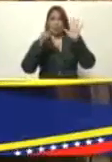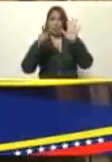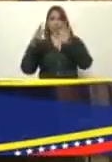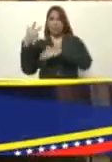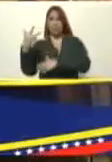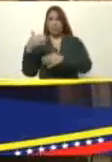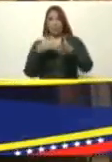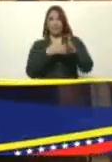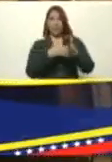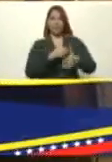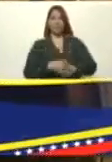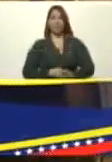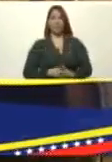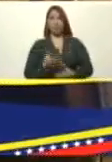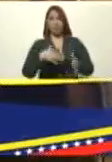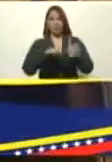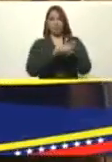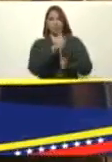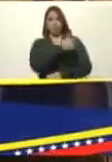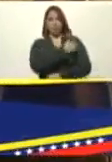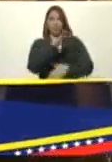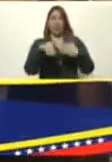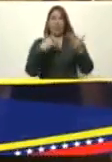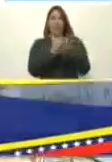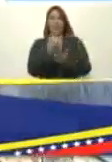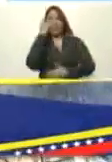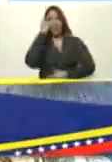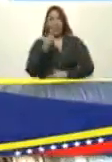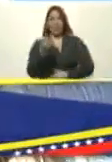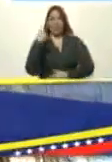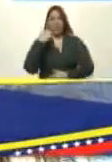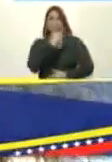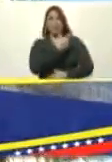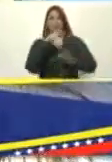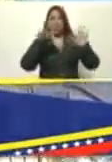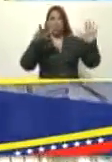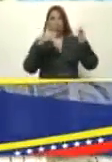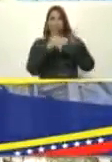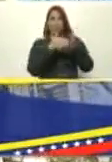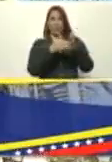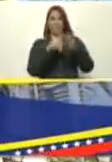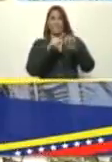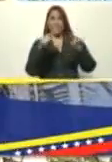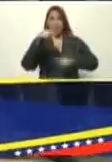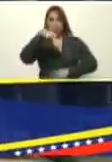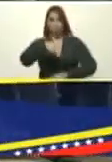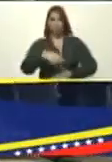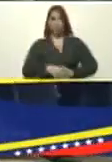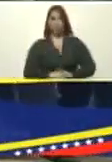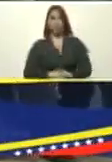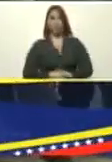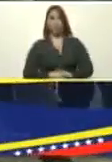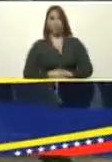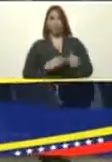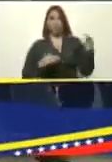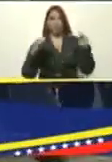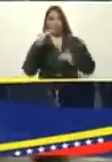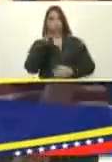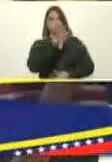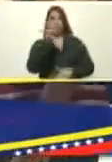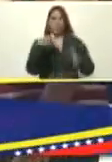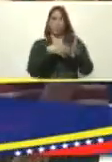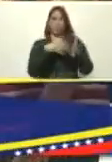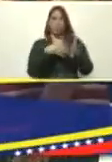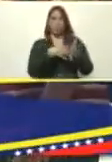1.873.000 y en el refuerzo hasta el día de ayer llevamos 38.000, pero hoy llegamos a 44.000